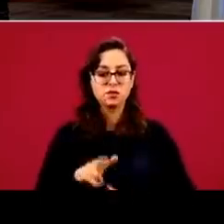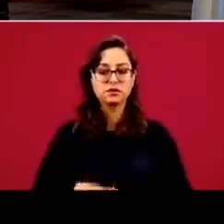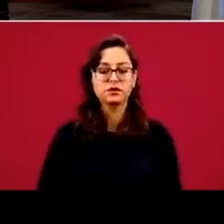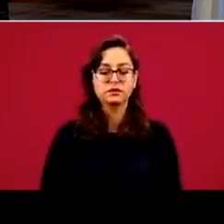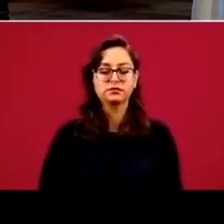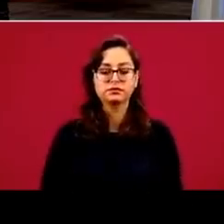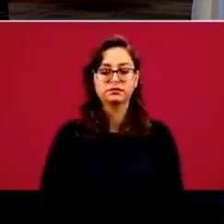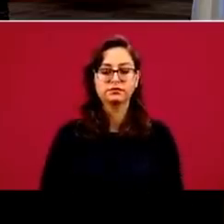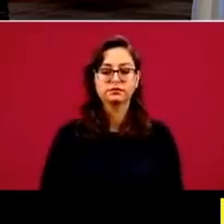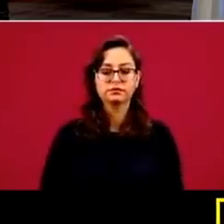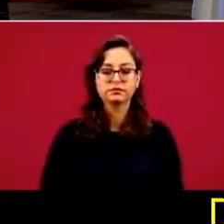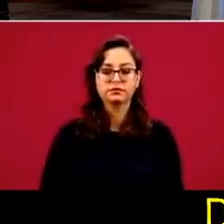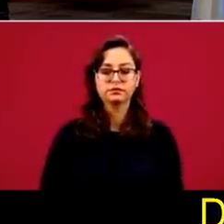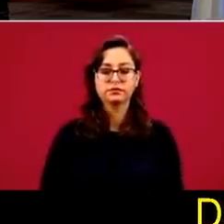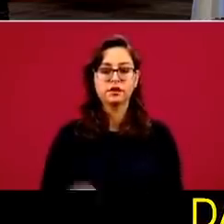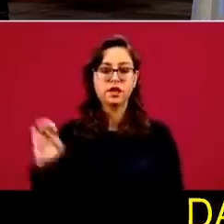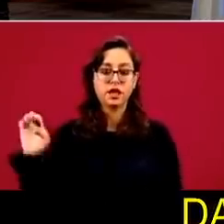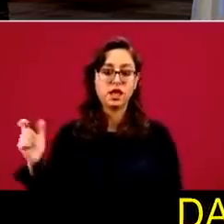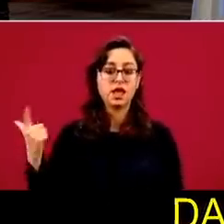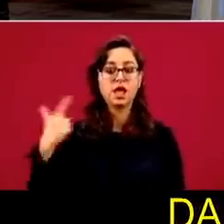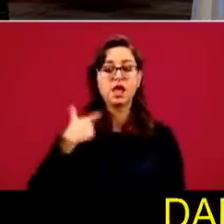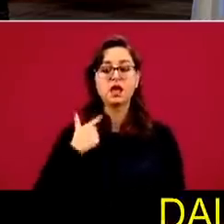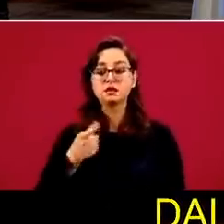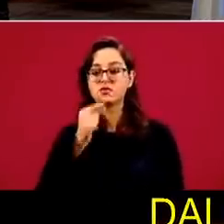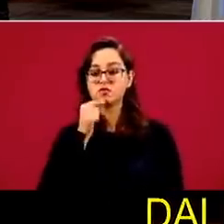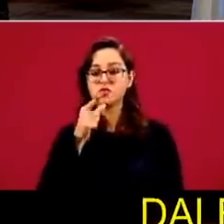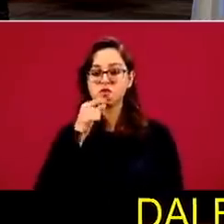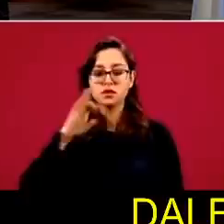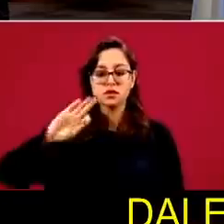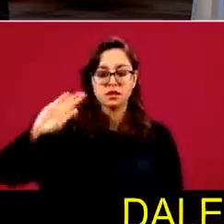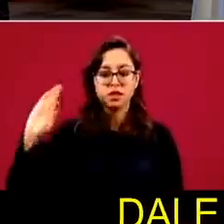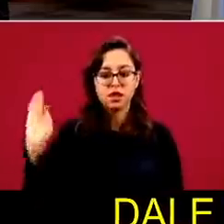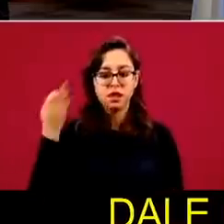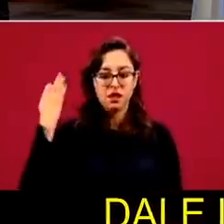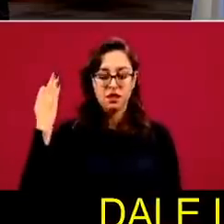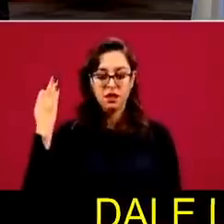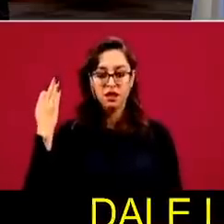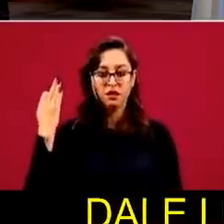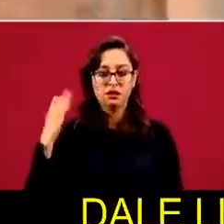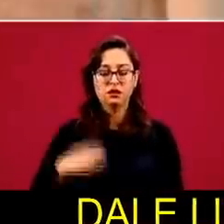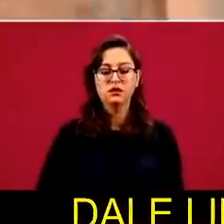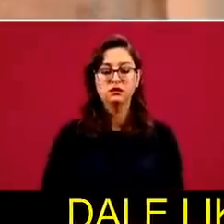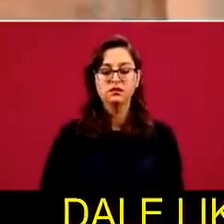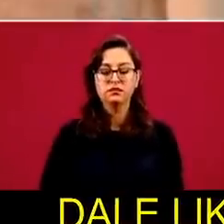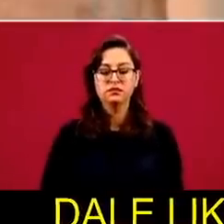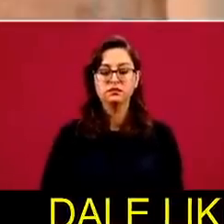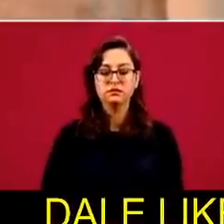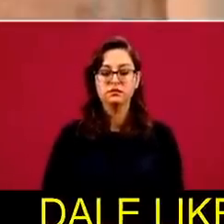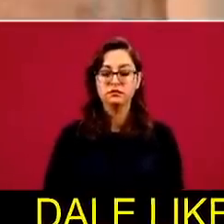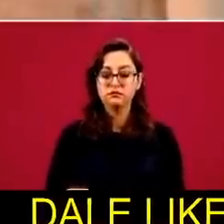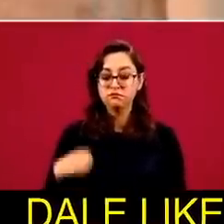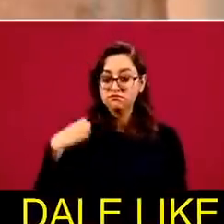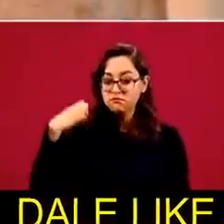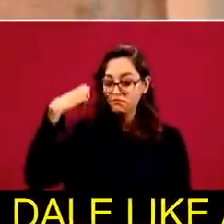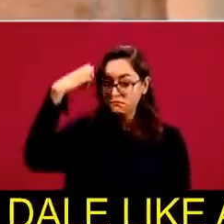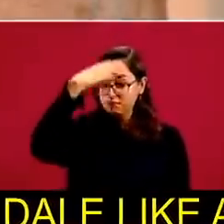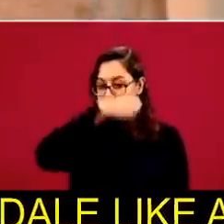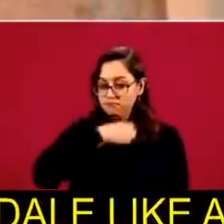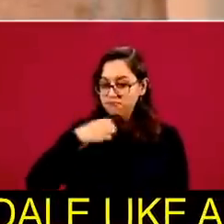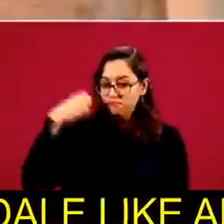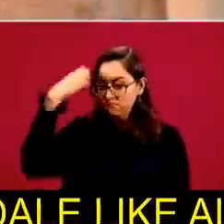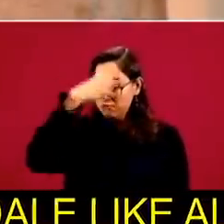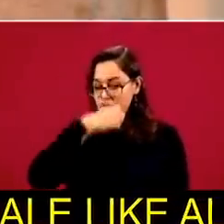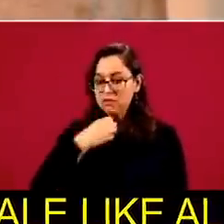de la ex policía federal el personal que ya